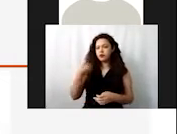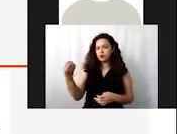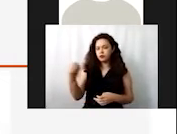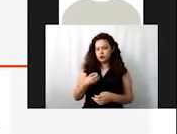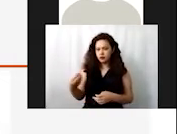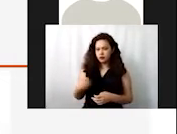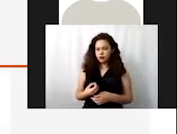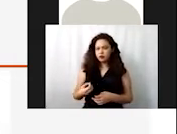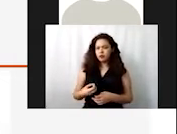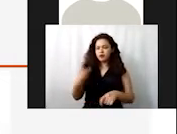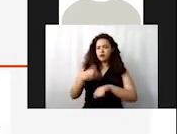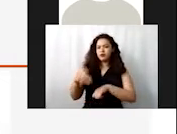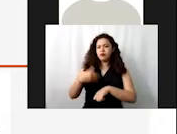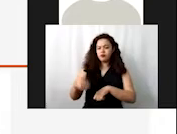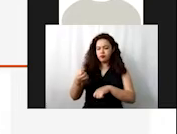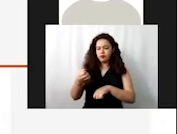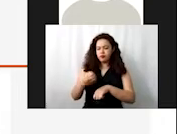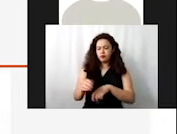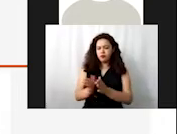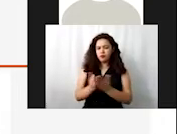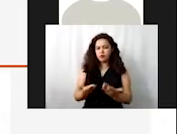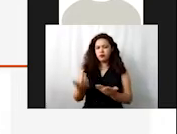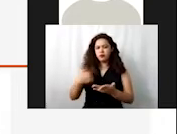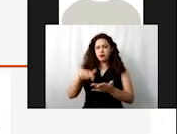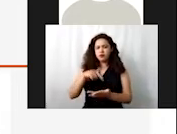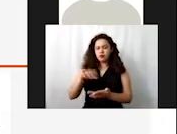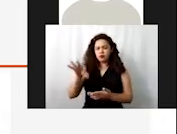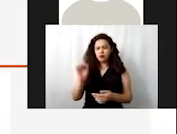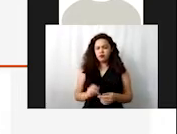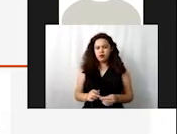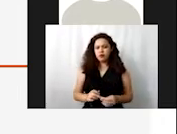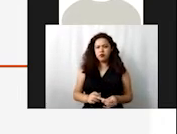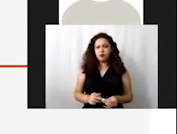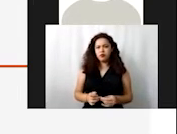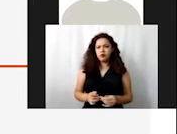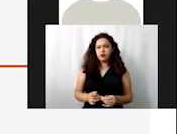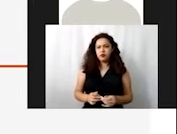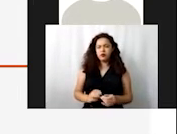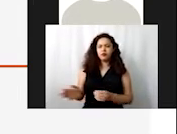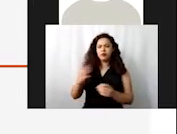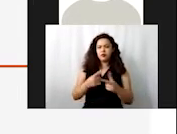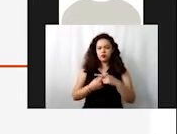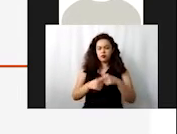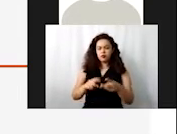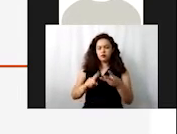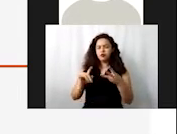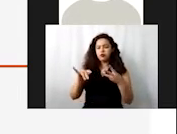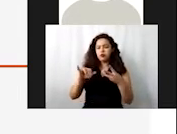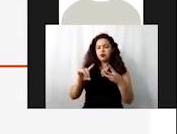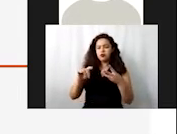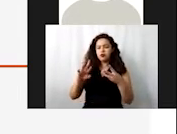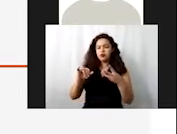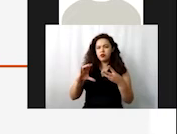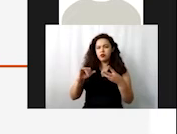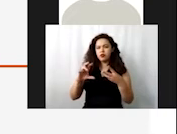el número de página en donde lo vamos a encontrar. La siguiente fue ya la introducción, donde damos una breve presentación de lo